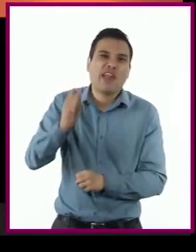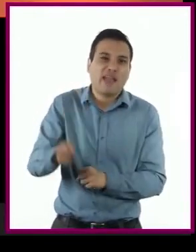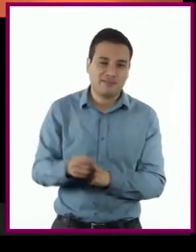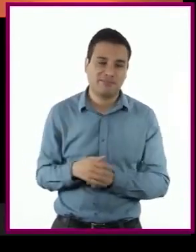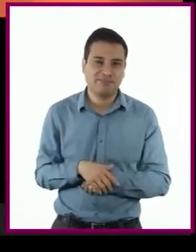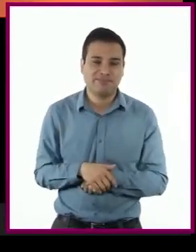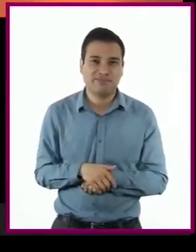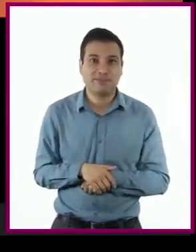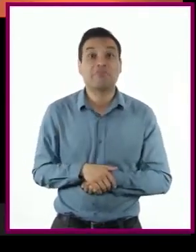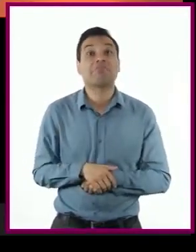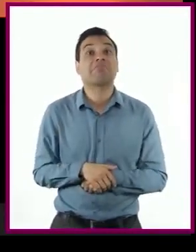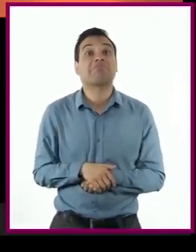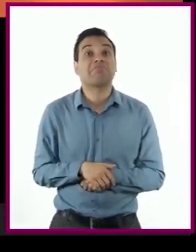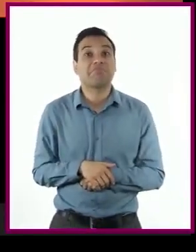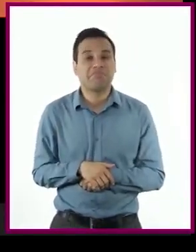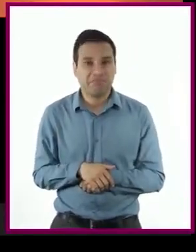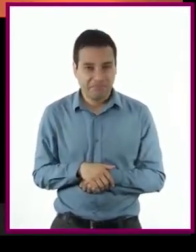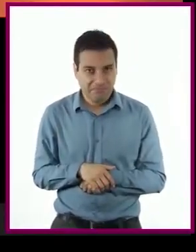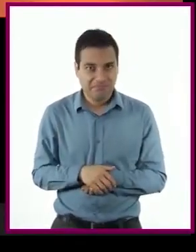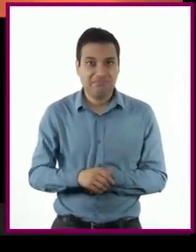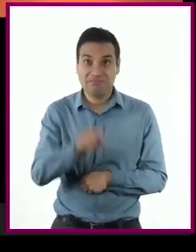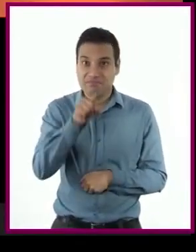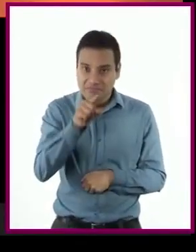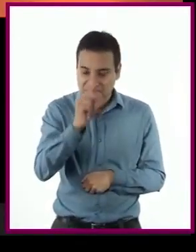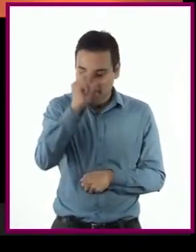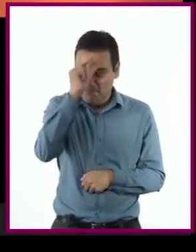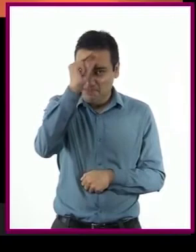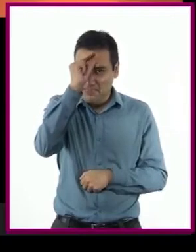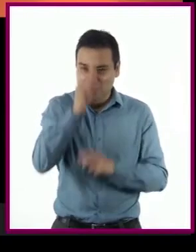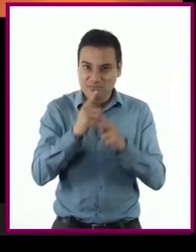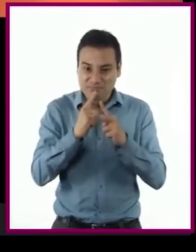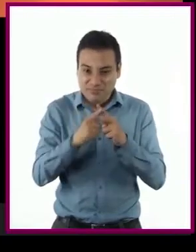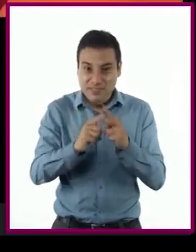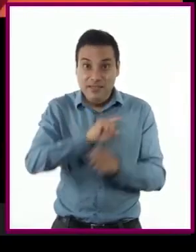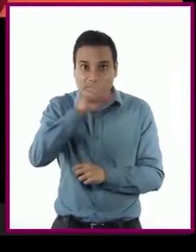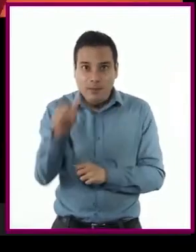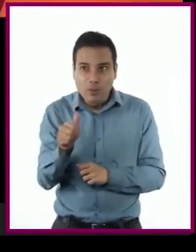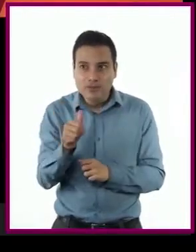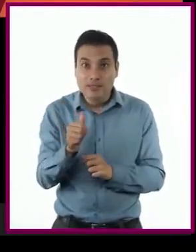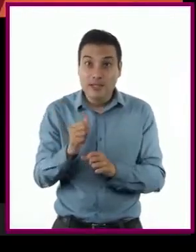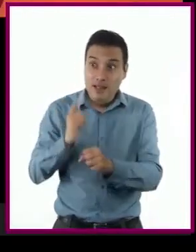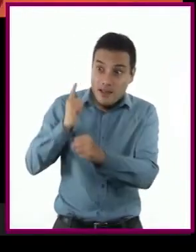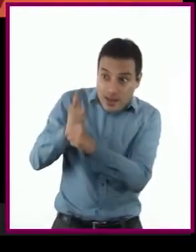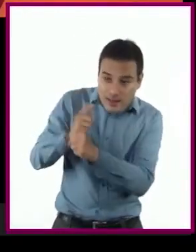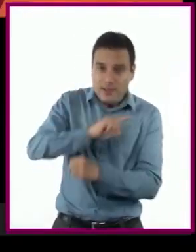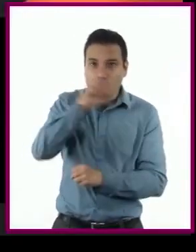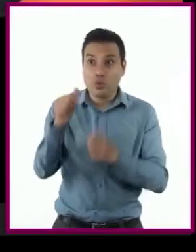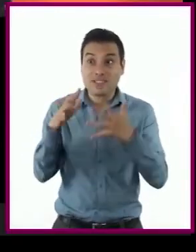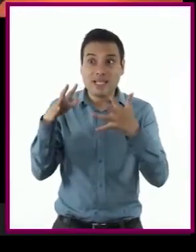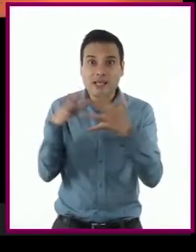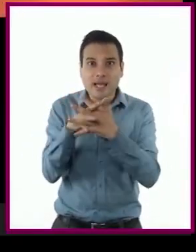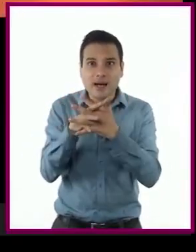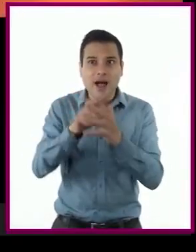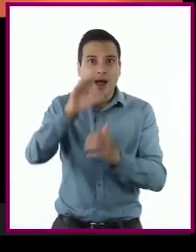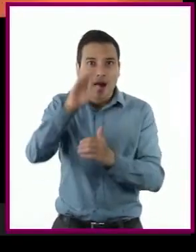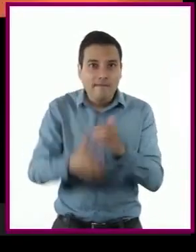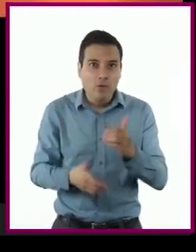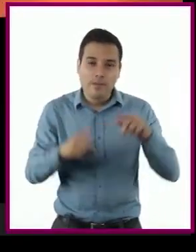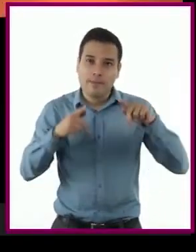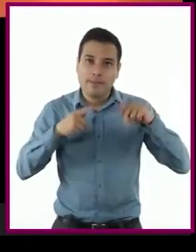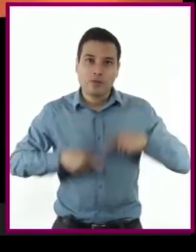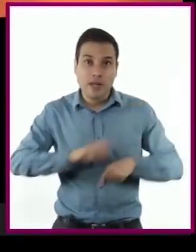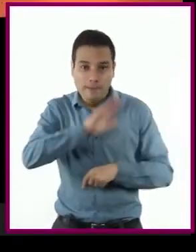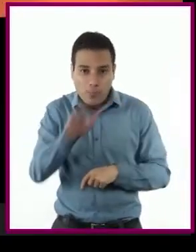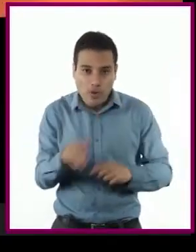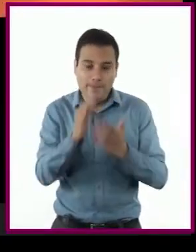Entonces, sus aportaciones matemáticas ayudaron a dar fin a la guerra y reducir el número de víctimas.